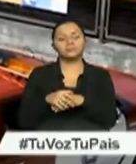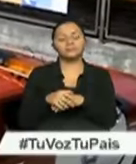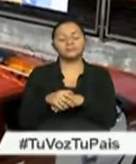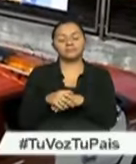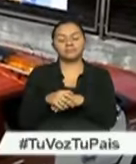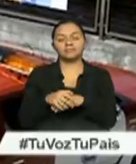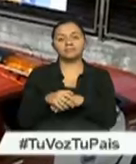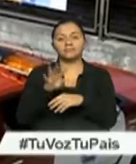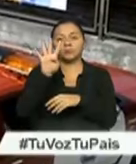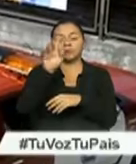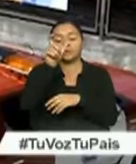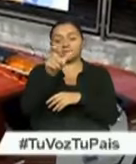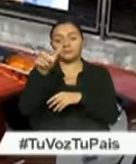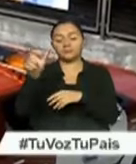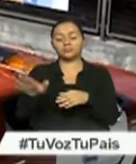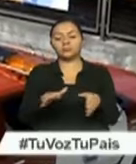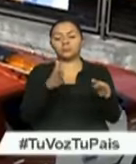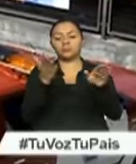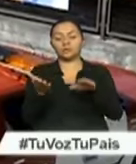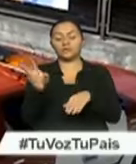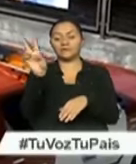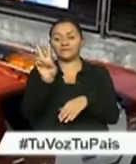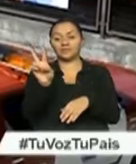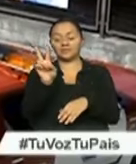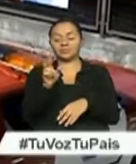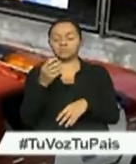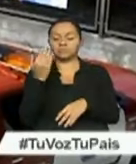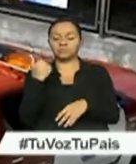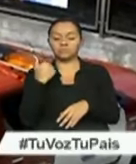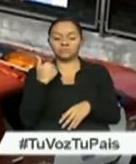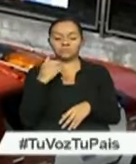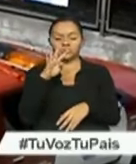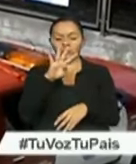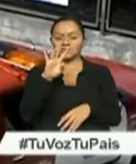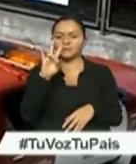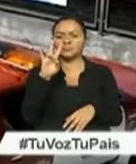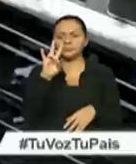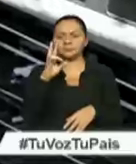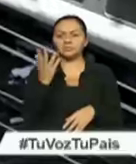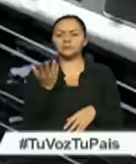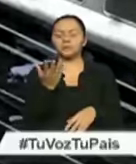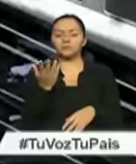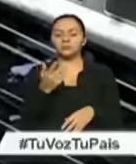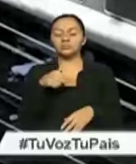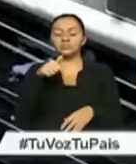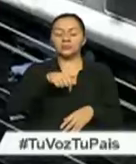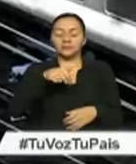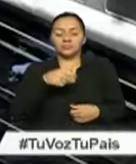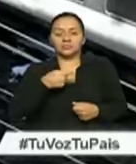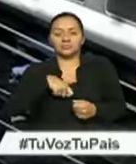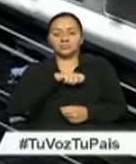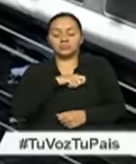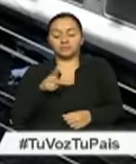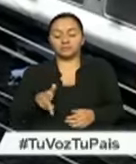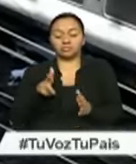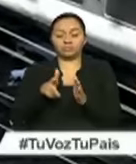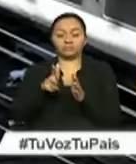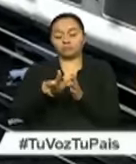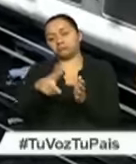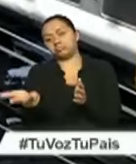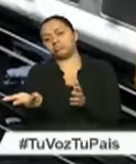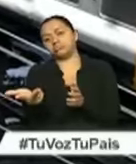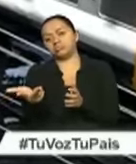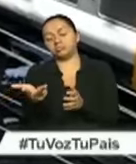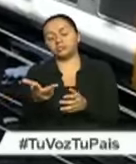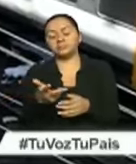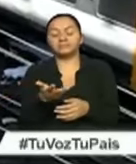Al menos 4 personas murieron el viernes y otras 47 resultaron heridas en el noroeste de España al descarrilar un tren de pasajeros que unía